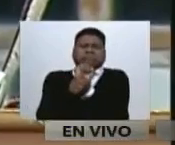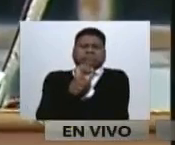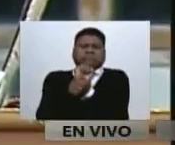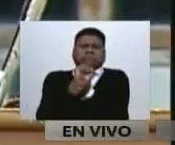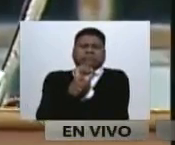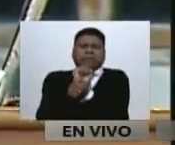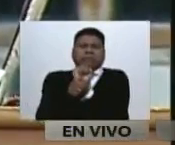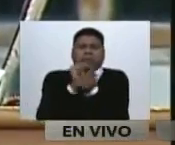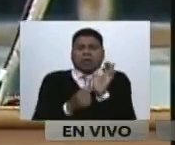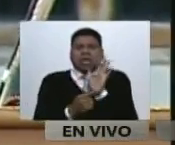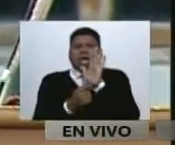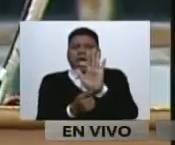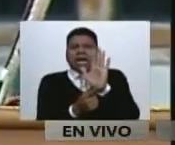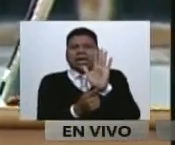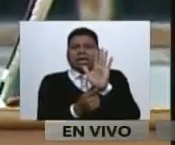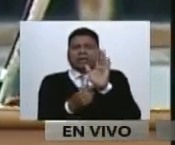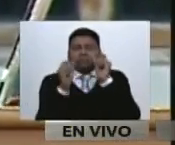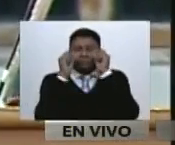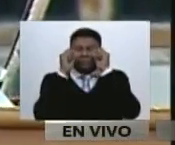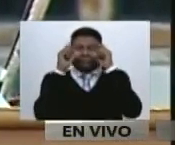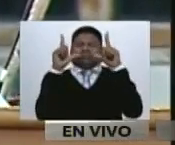darle vista a los ciegos,